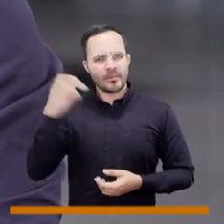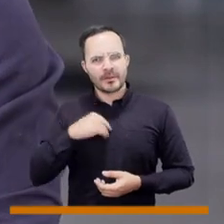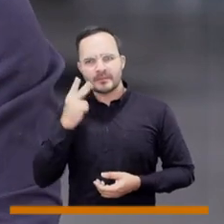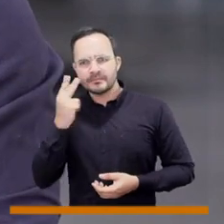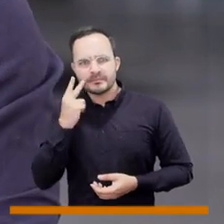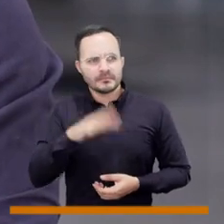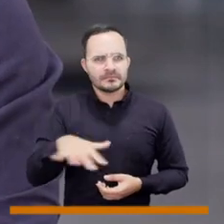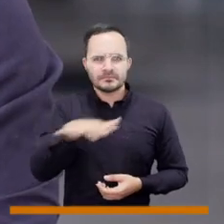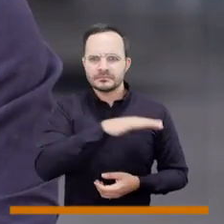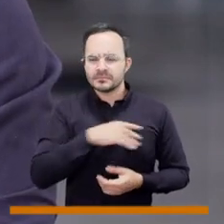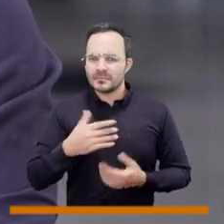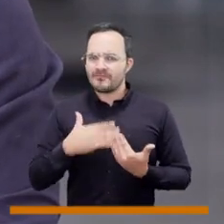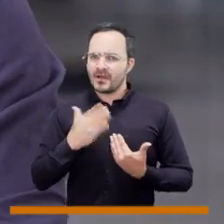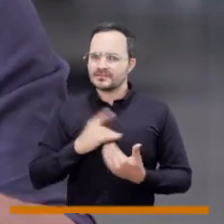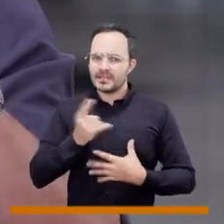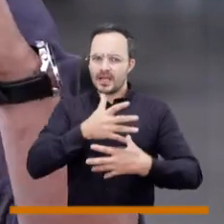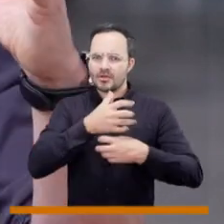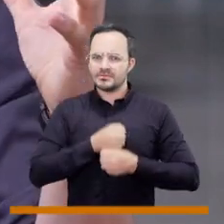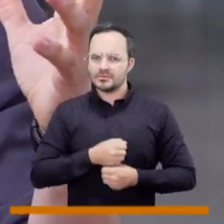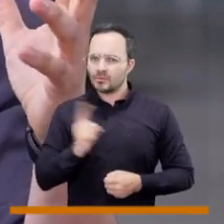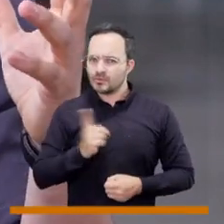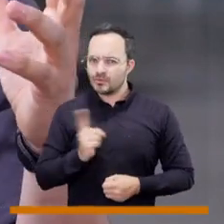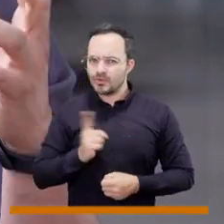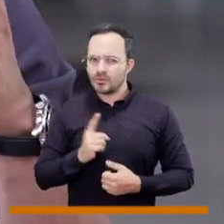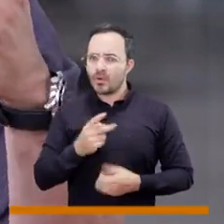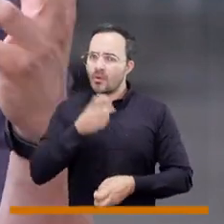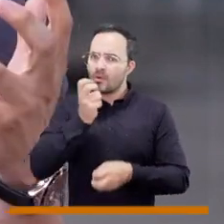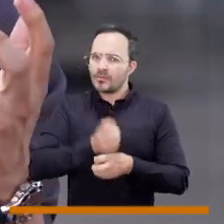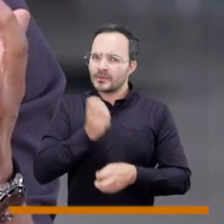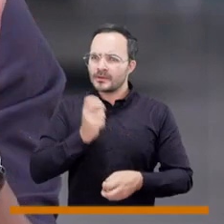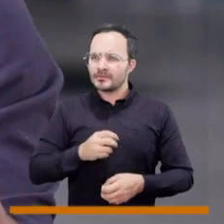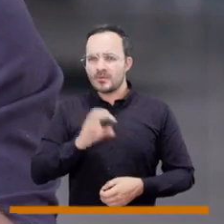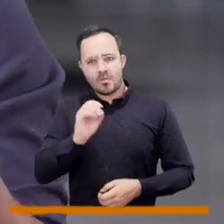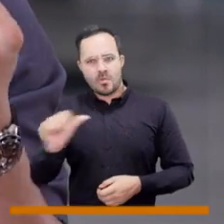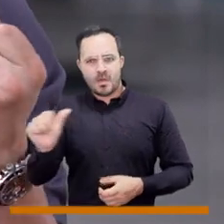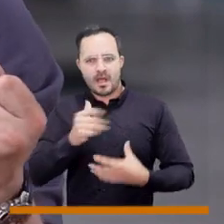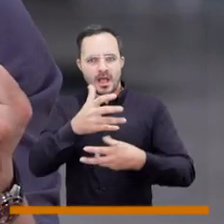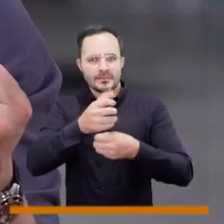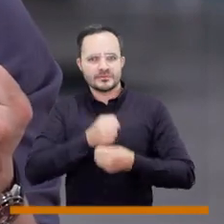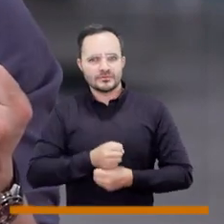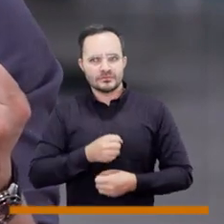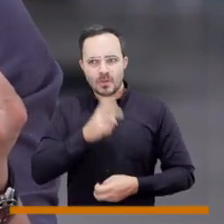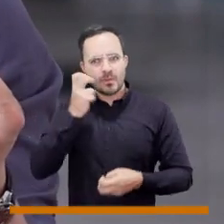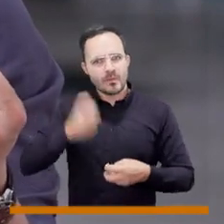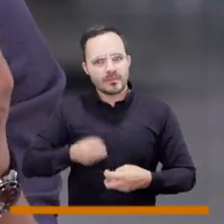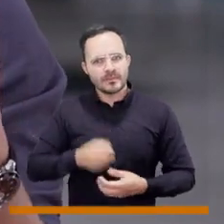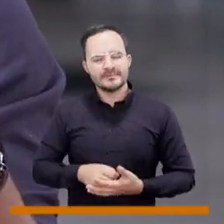vuelto realmente muy difícil adoptar a un niño o a una niña.